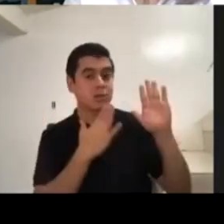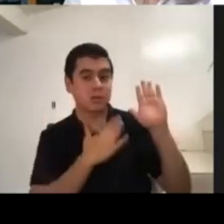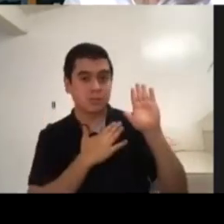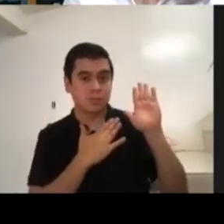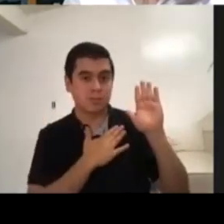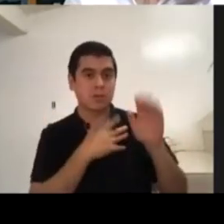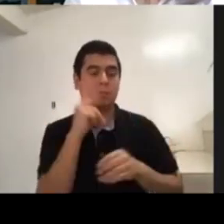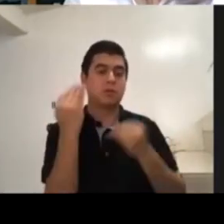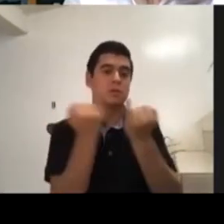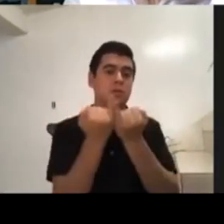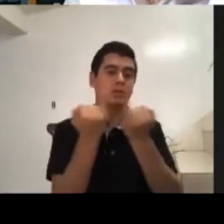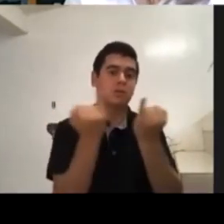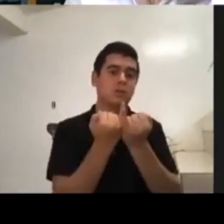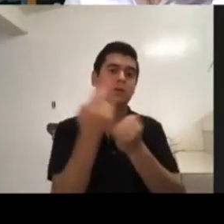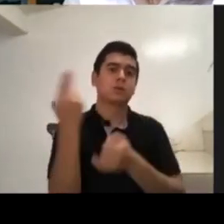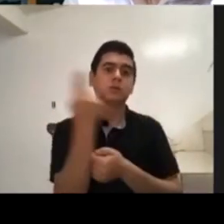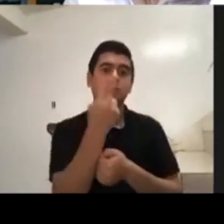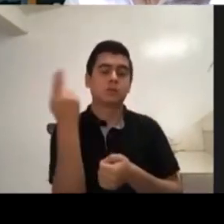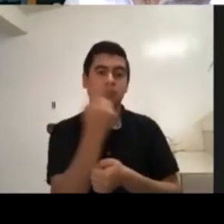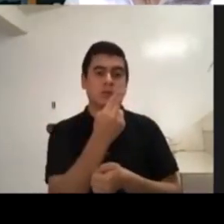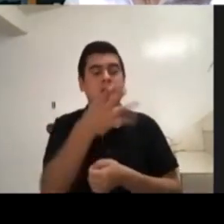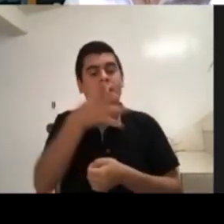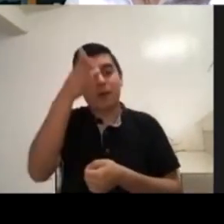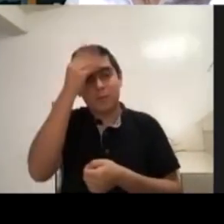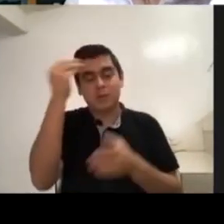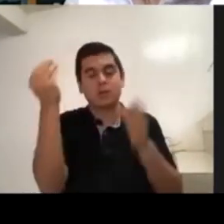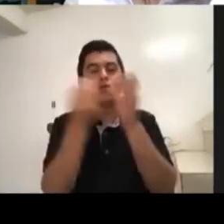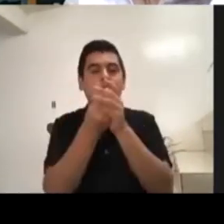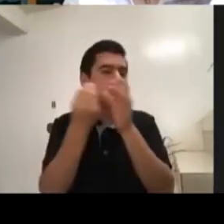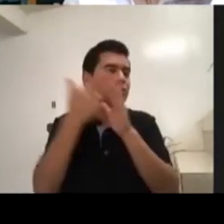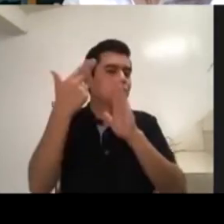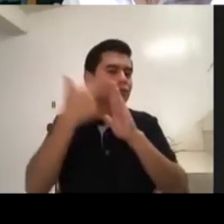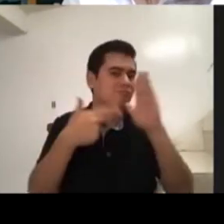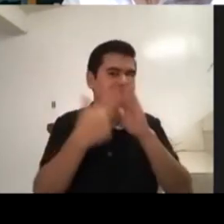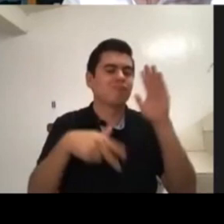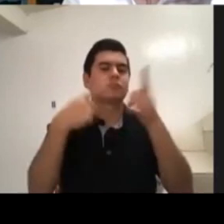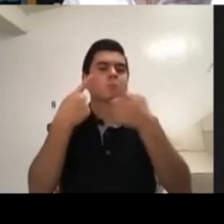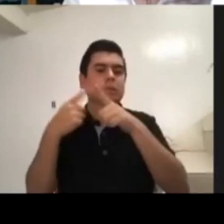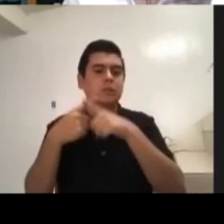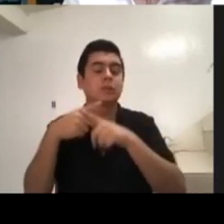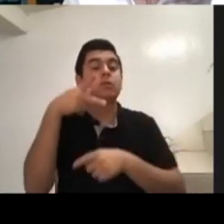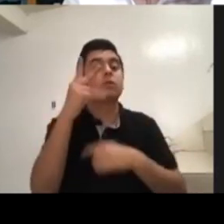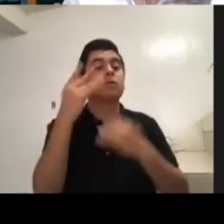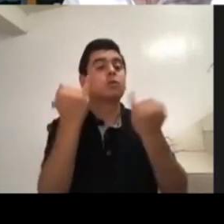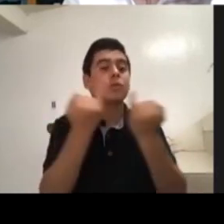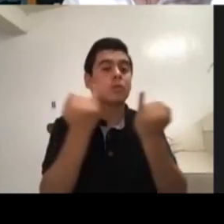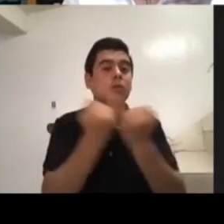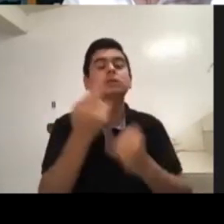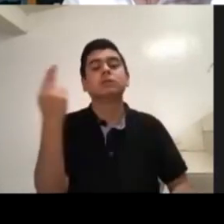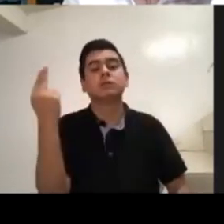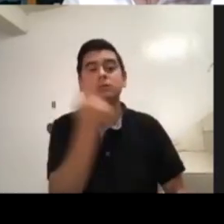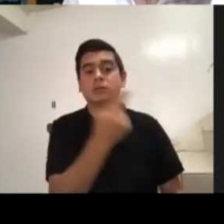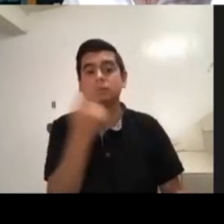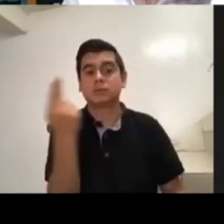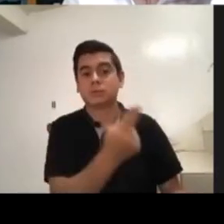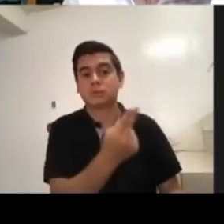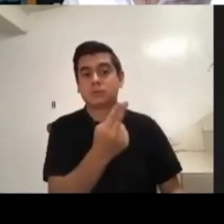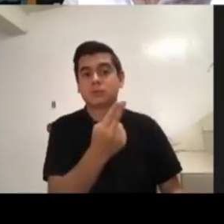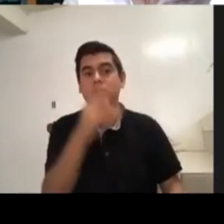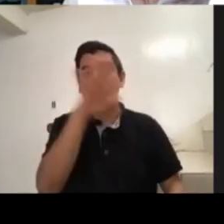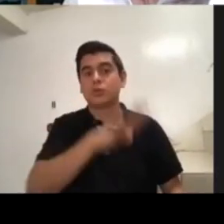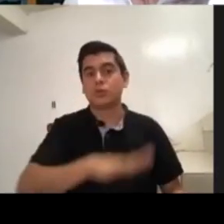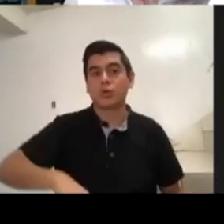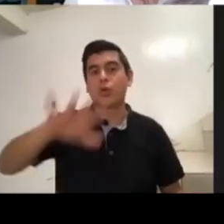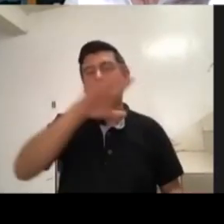también capacitación y requiere una revisión permanente de lo que estamos haciendo. Creo que ahí